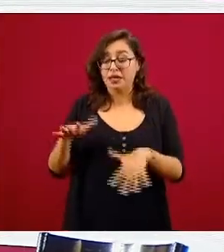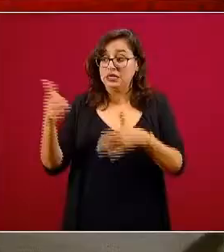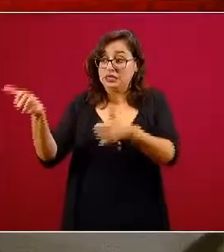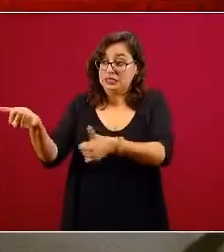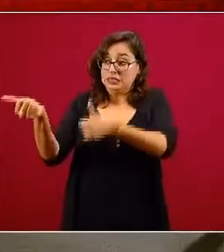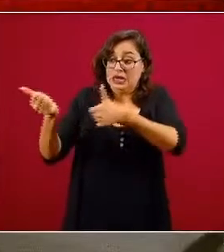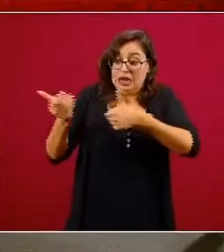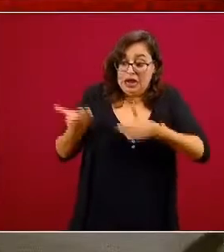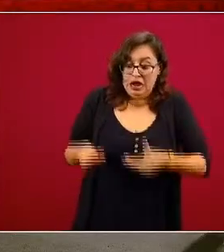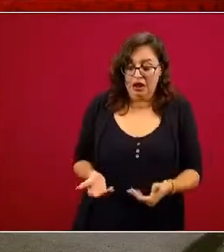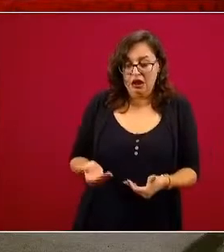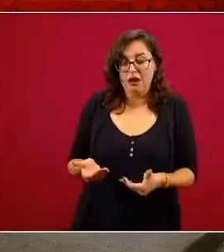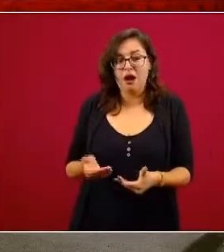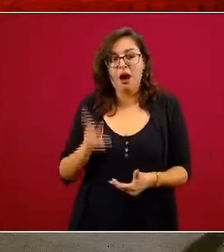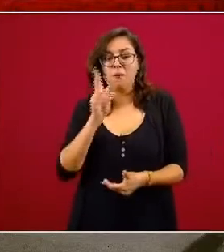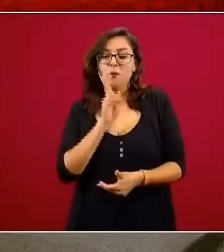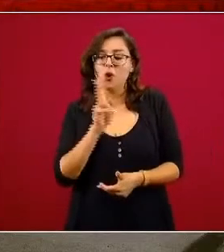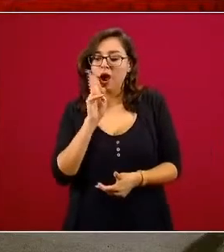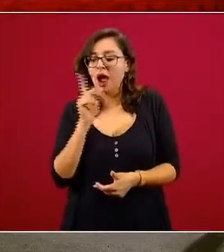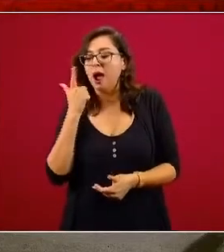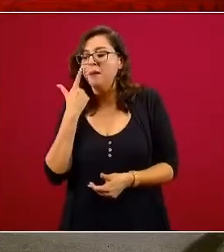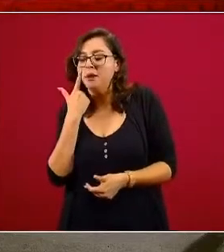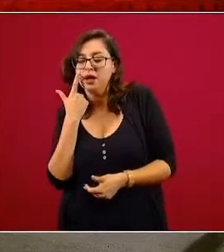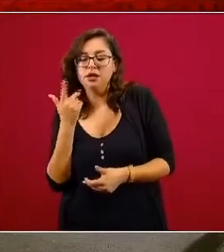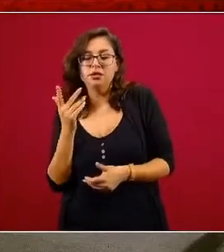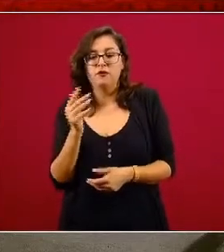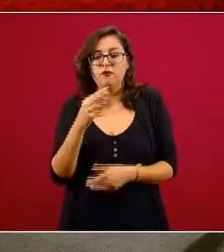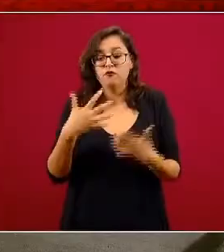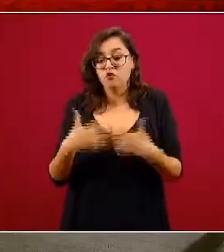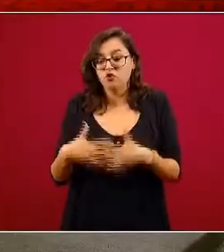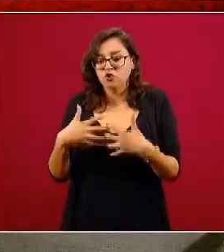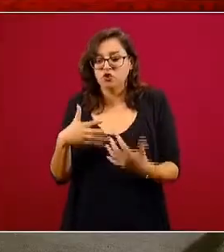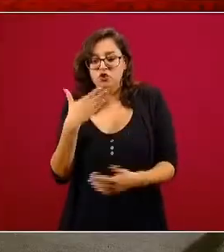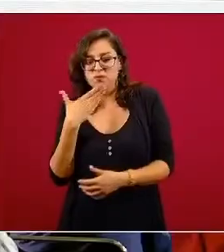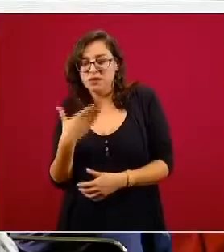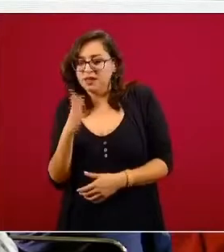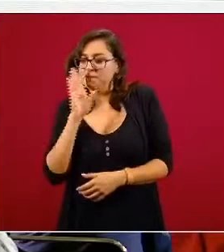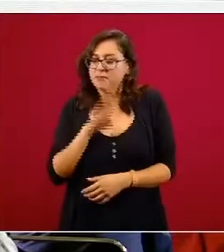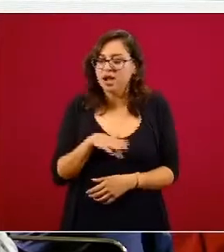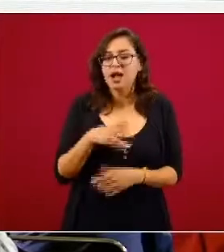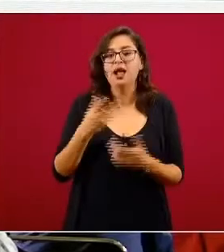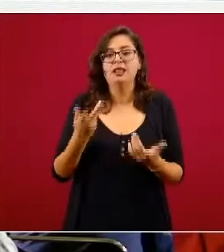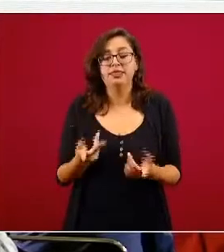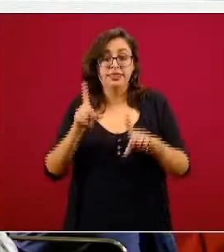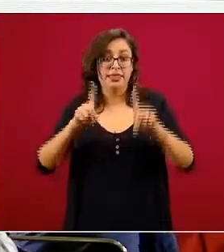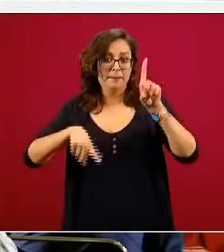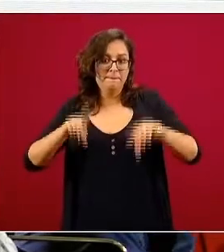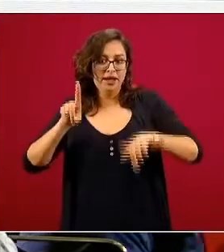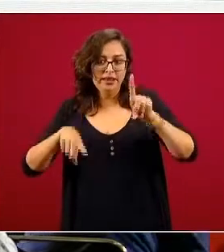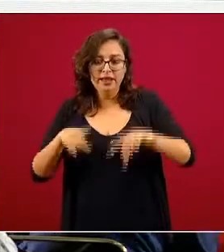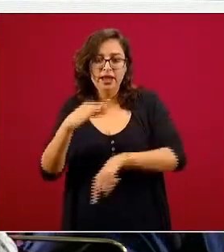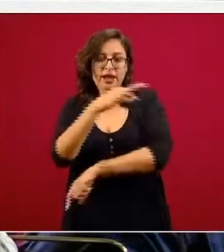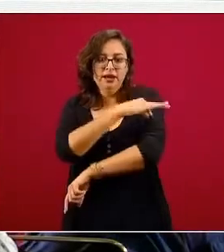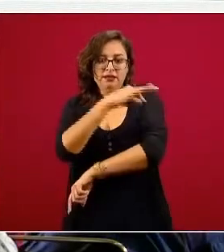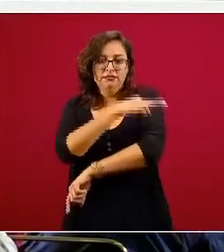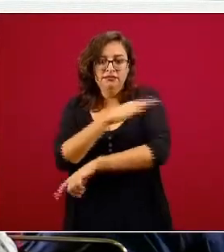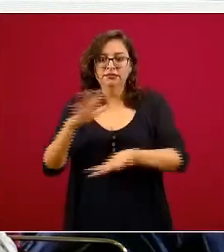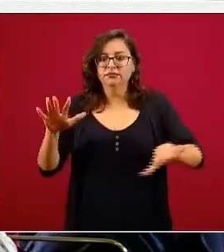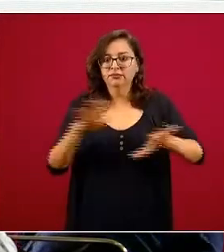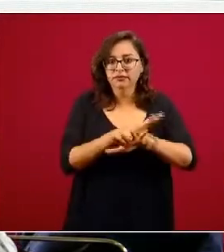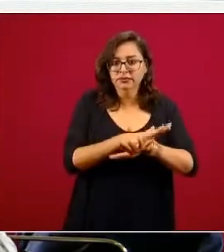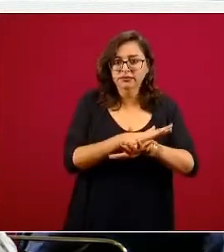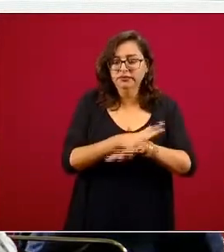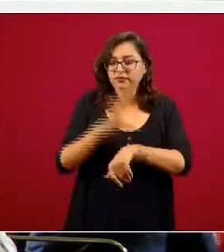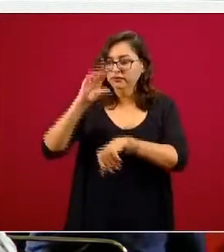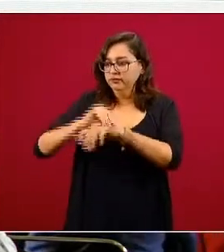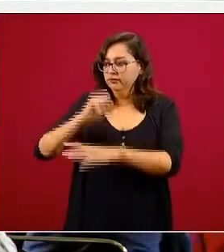clínicos adicionales cuando hay un cambio sustancial respecto a las composiciones de vacunas que tienen